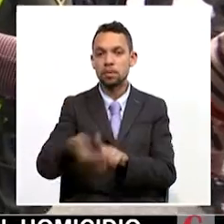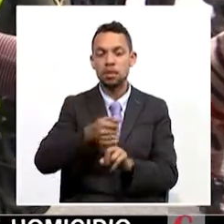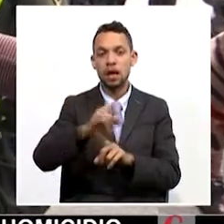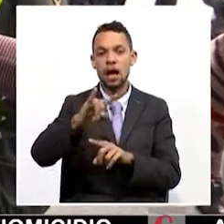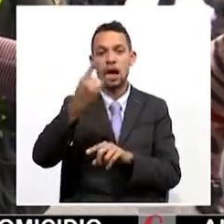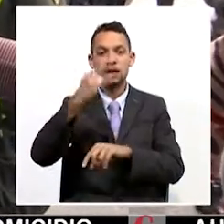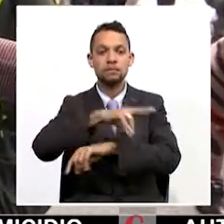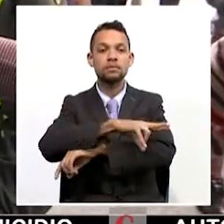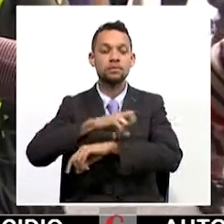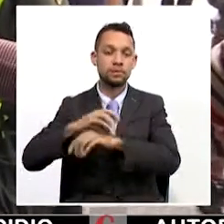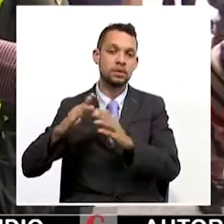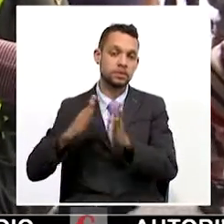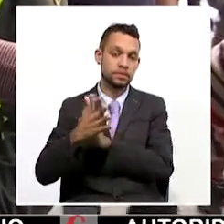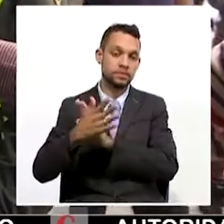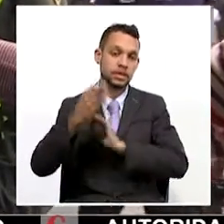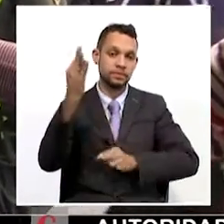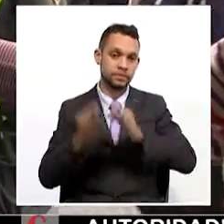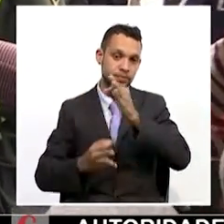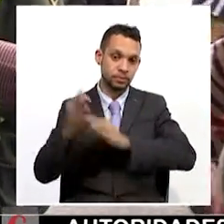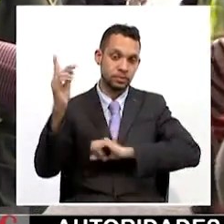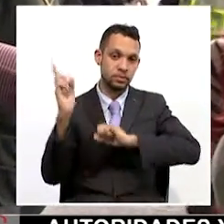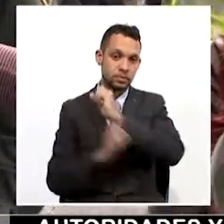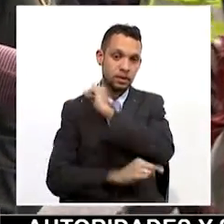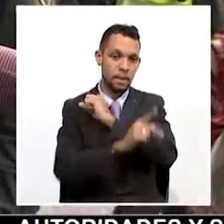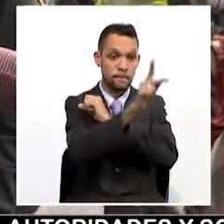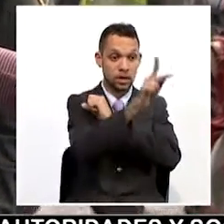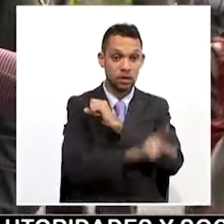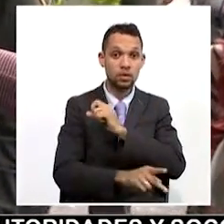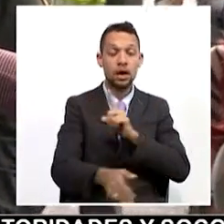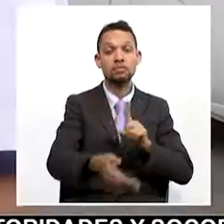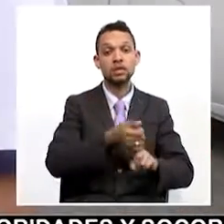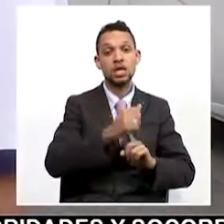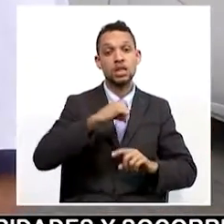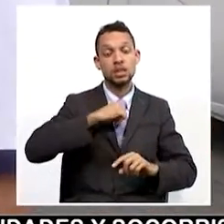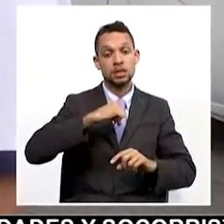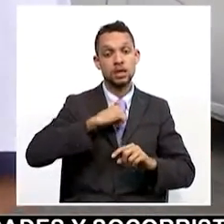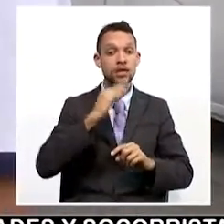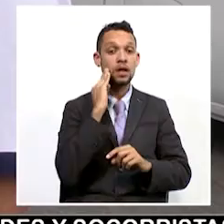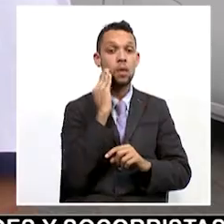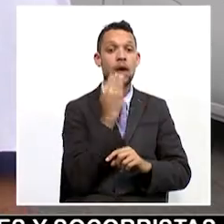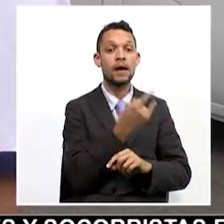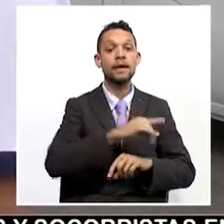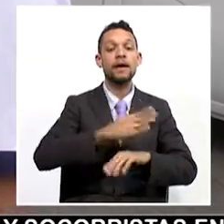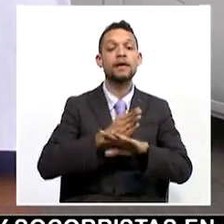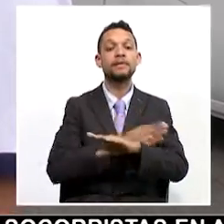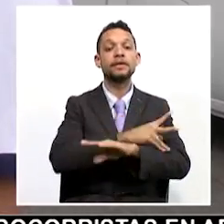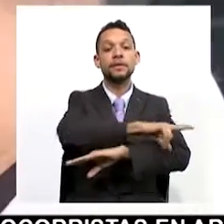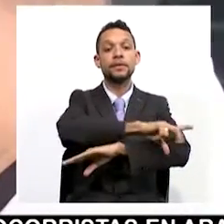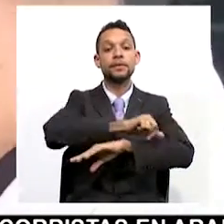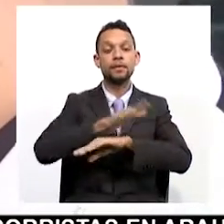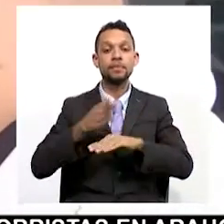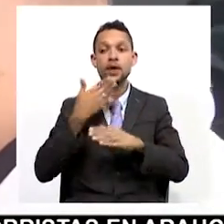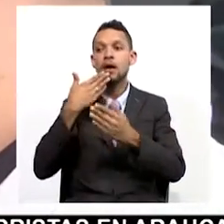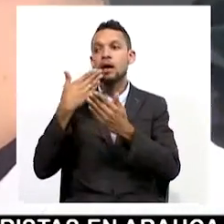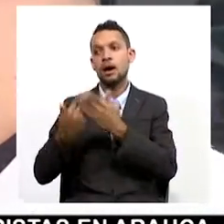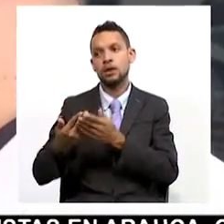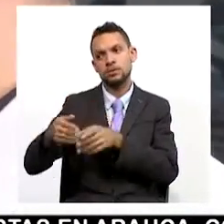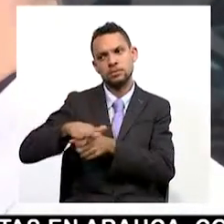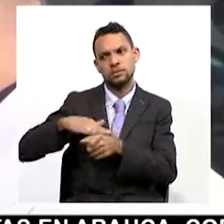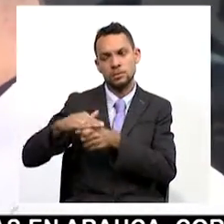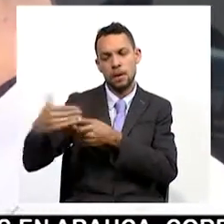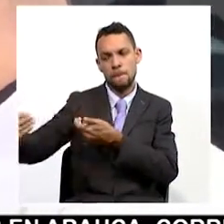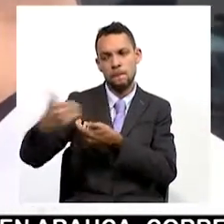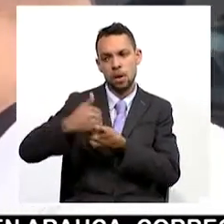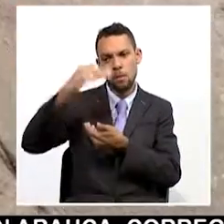tiene y entablar una acción penal contra la persona quien posee estos elementos. Habitantes del sector agradecen la presencia de la policía y